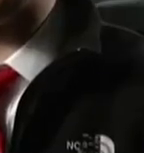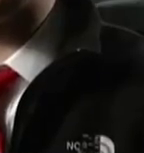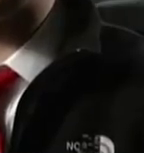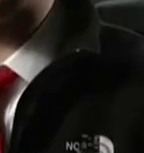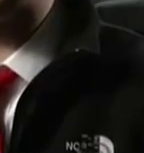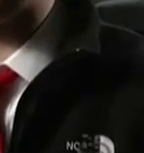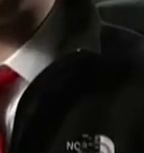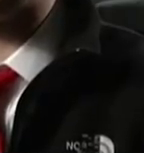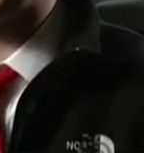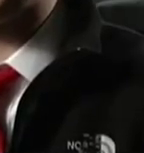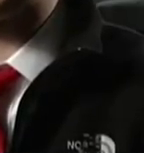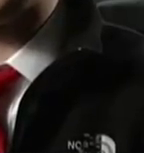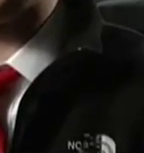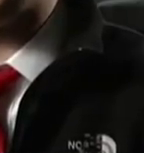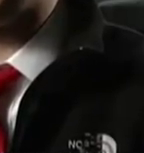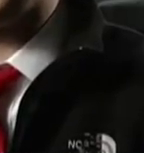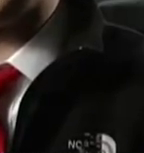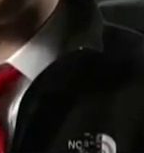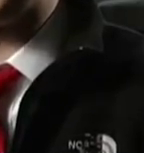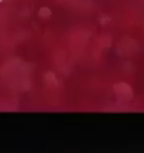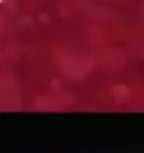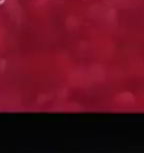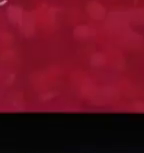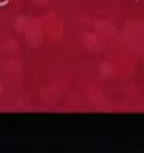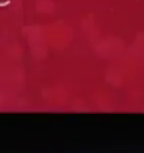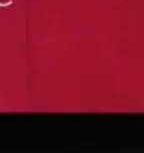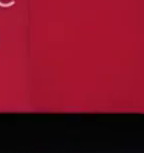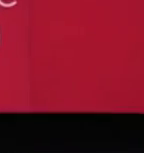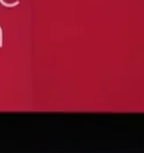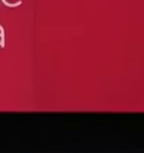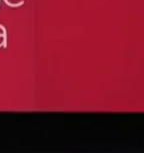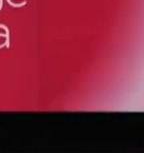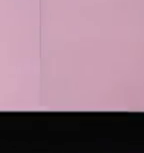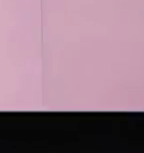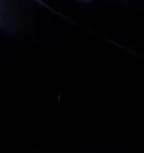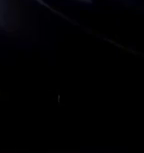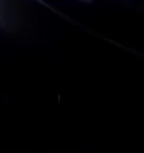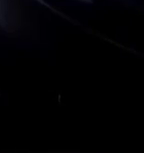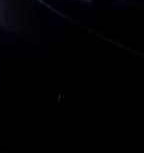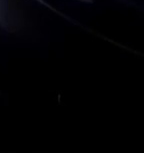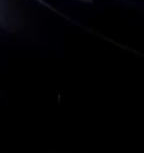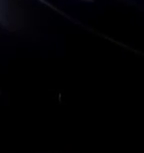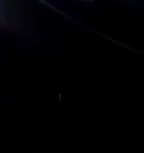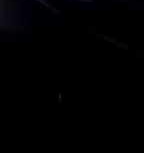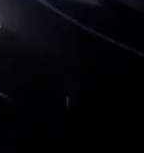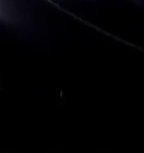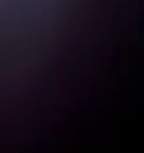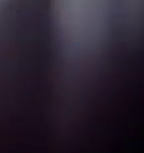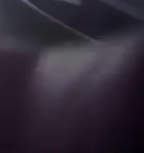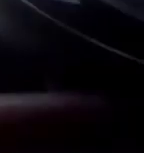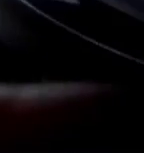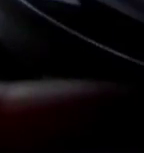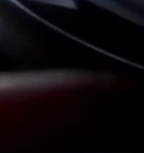Sin embargo, Mark Zuckerberg, fundador de esta red social, no se presentará a comparecer ante el Parlamento